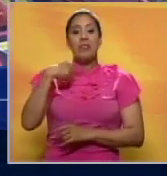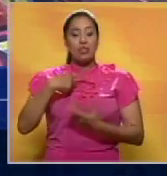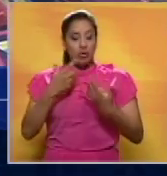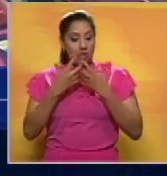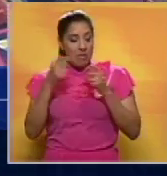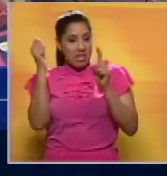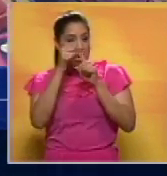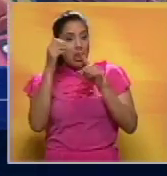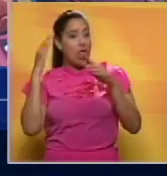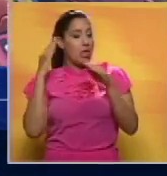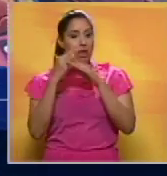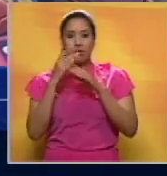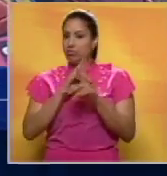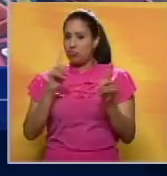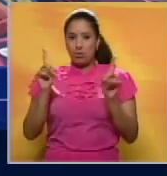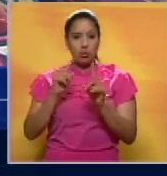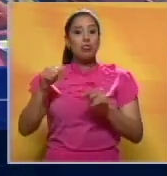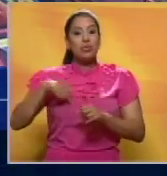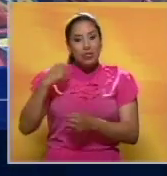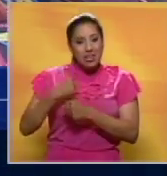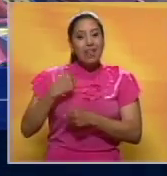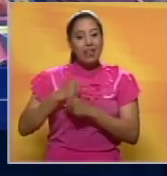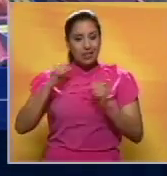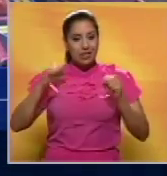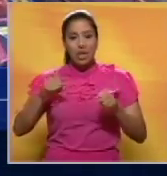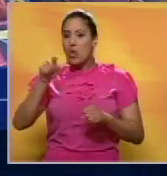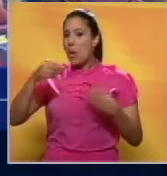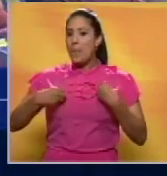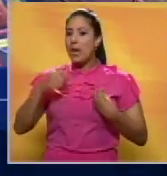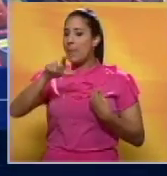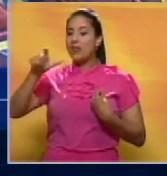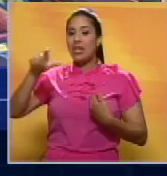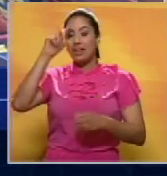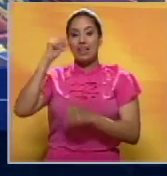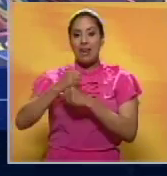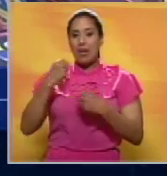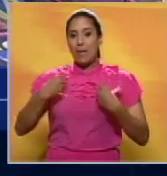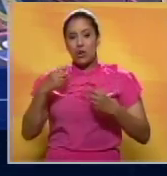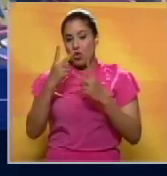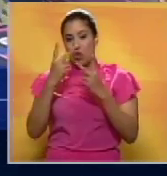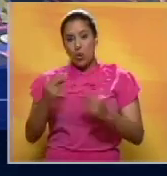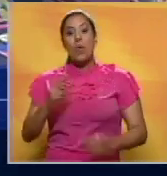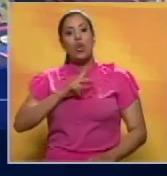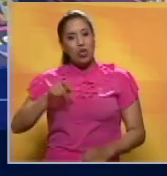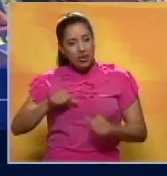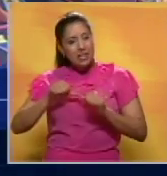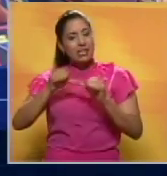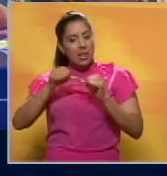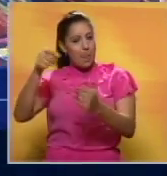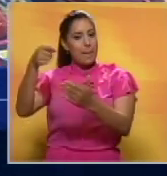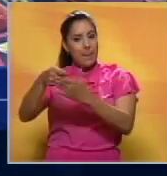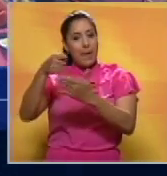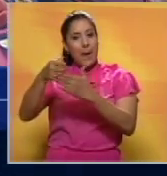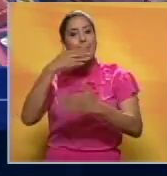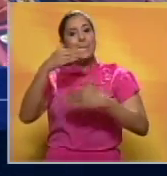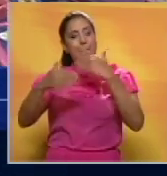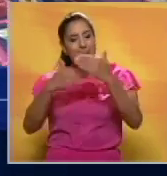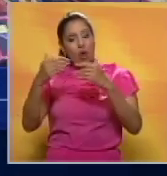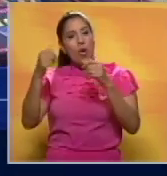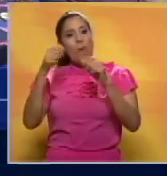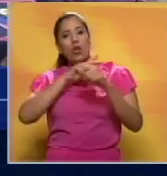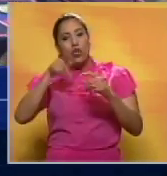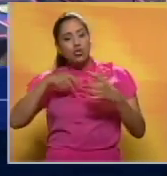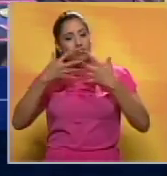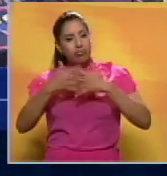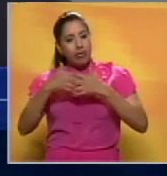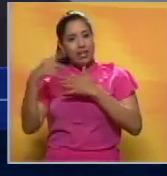Minerven estaba paralizada. No, están trabajando y no angustia a esos 3.000 trabajadores que están allí. Y vamos con inversiones para Minerven y